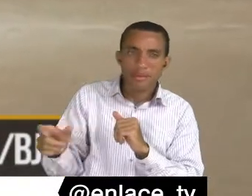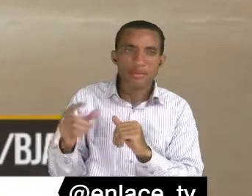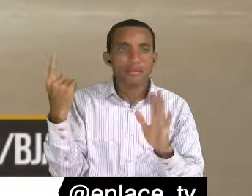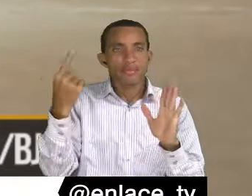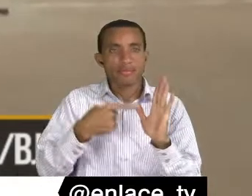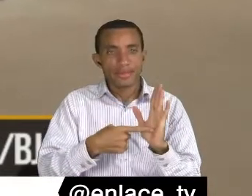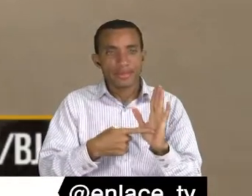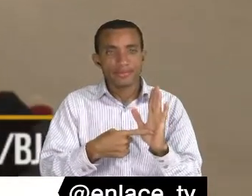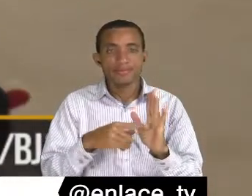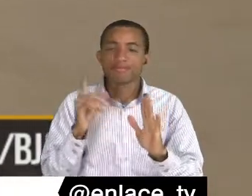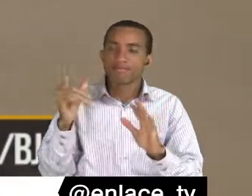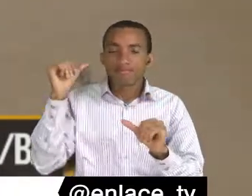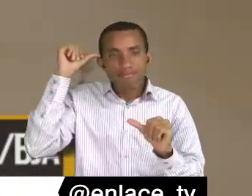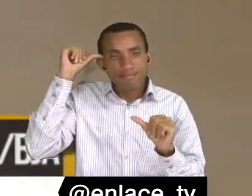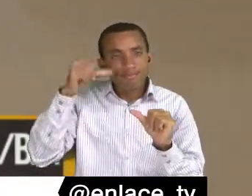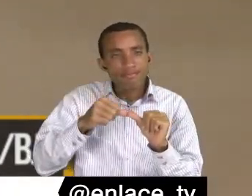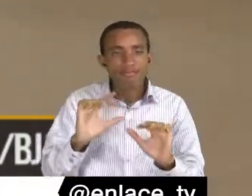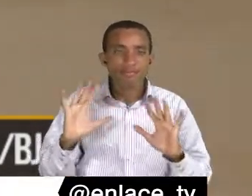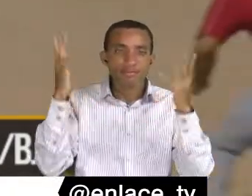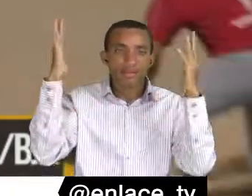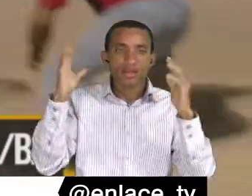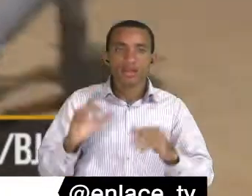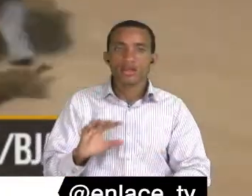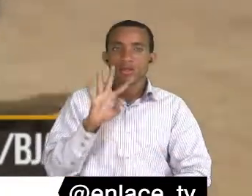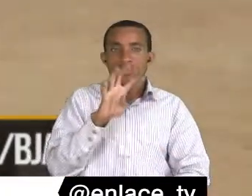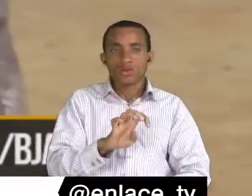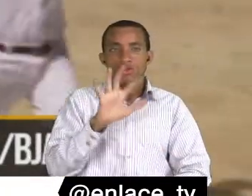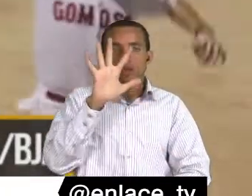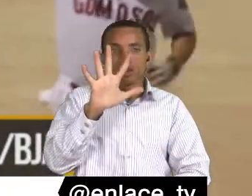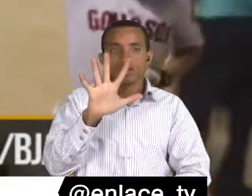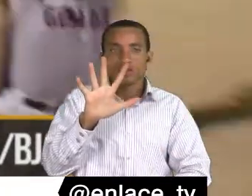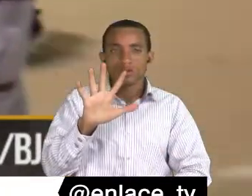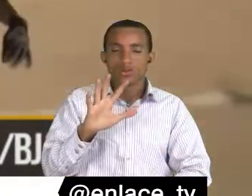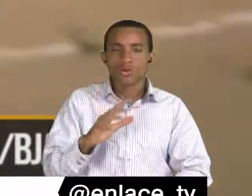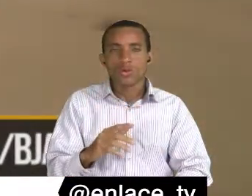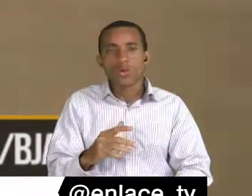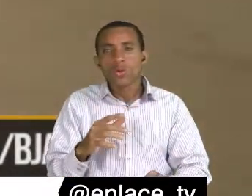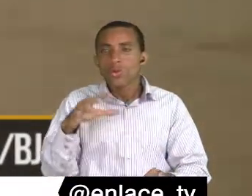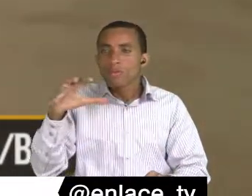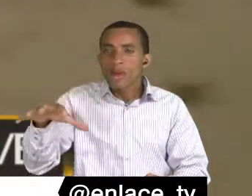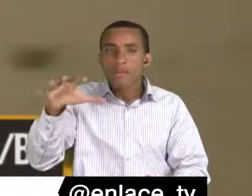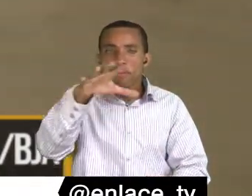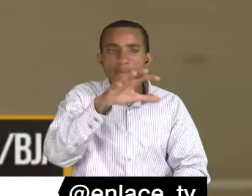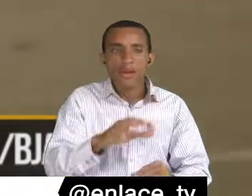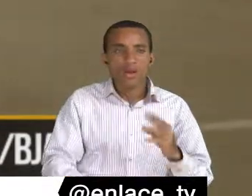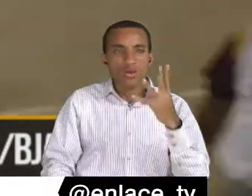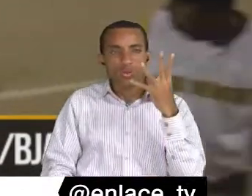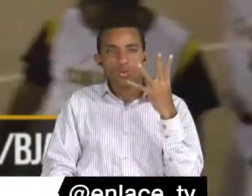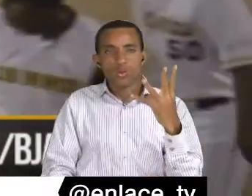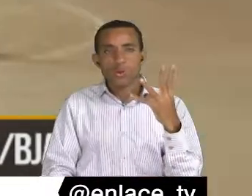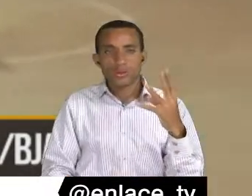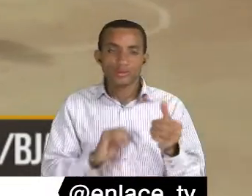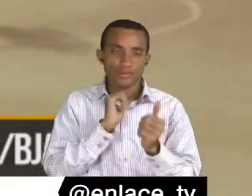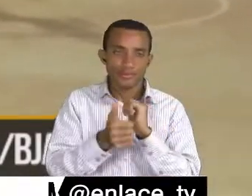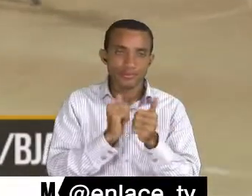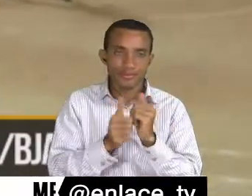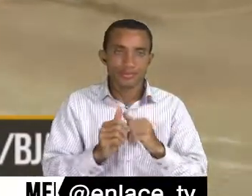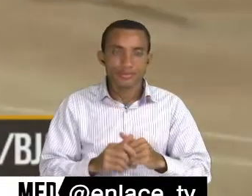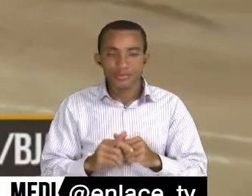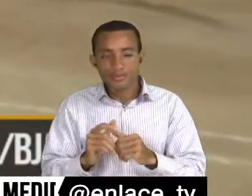los 95 años de vida municipal con 4 grandes eventos deportivos. El evento principal que tenemos va a ser el Torneo Nacional de